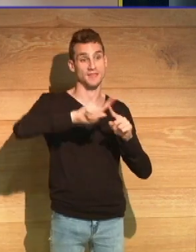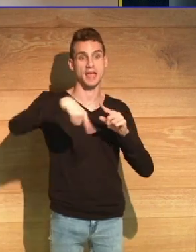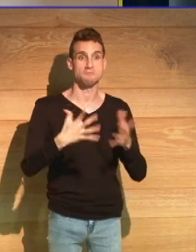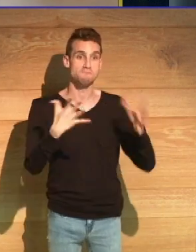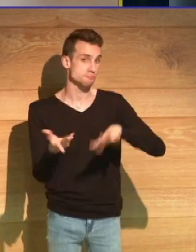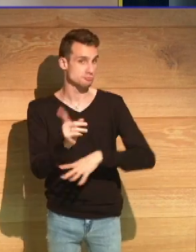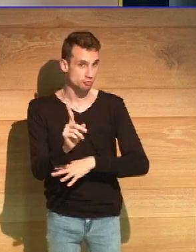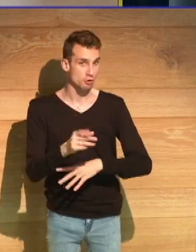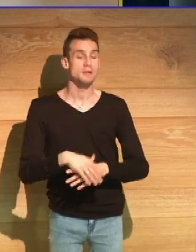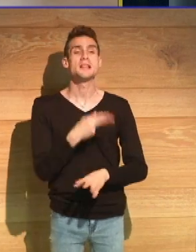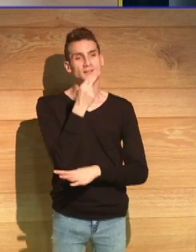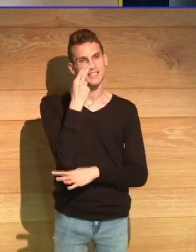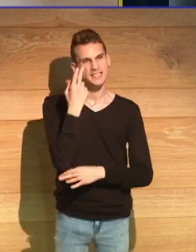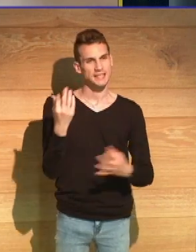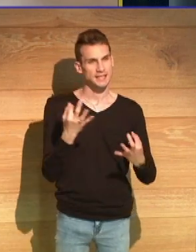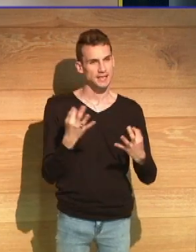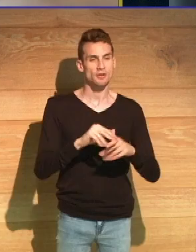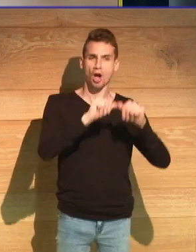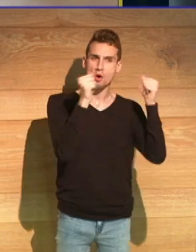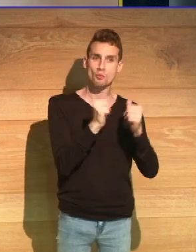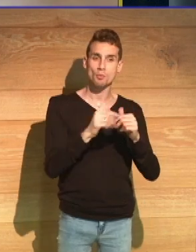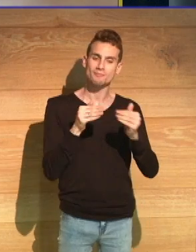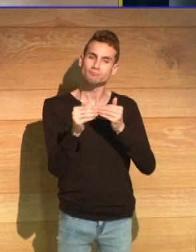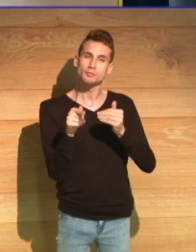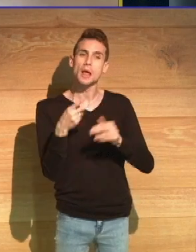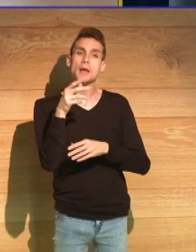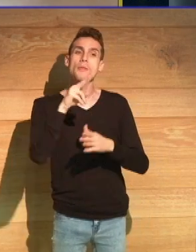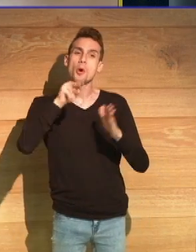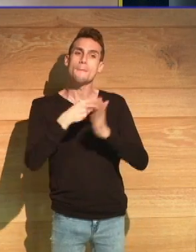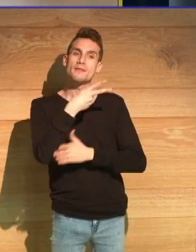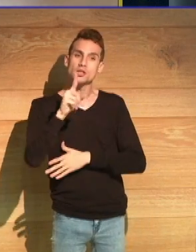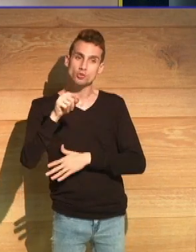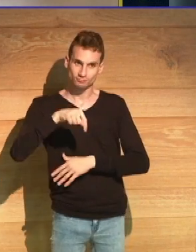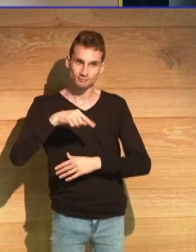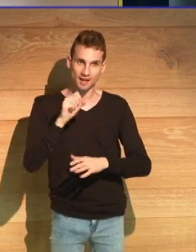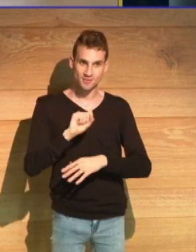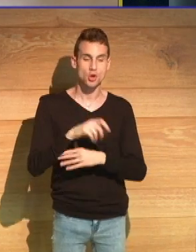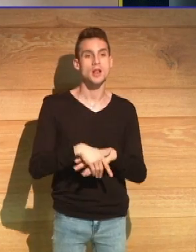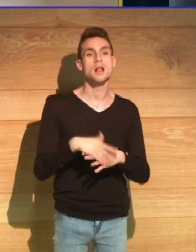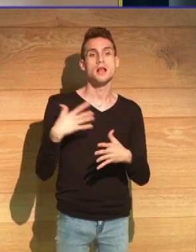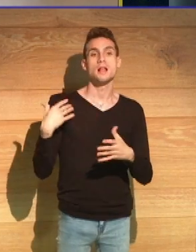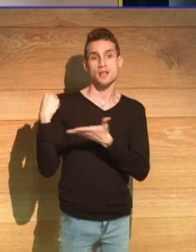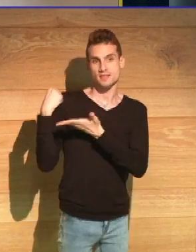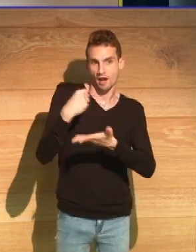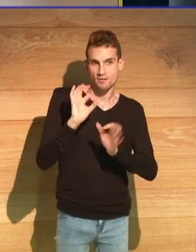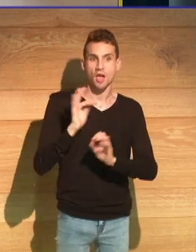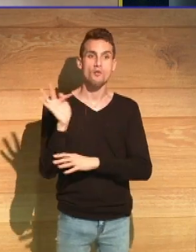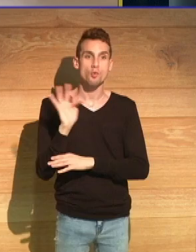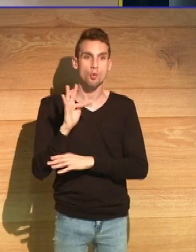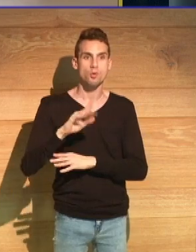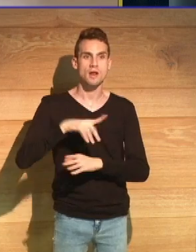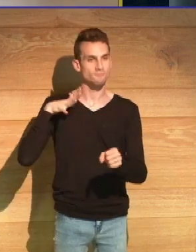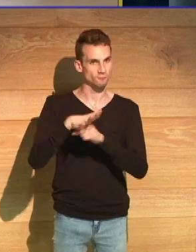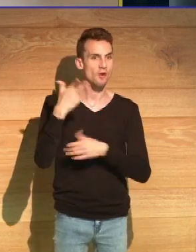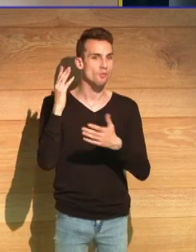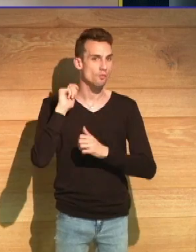interesante es que, de alguna manera, para mí, visto desde 2021, el legado de Fuller tiene un peso enorme en nuestra manera de